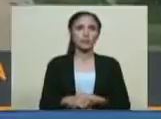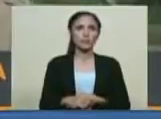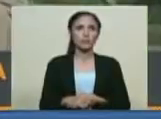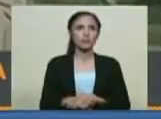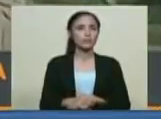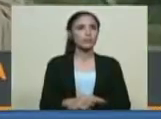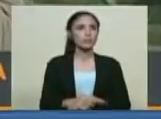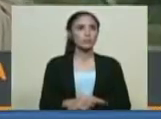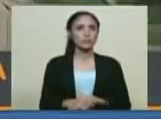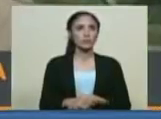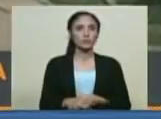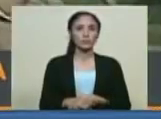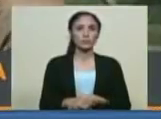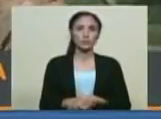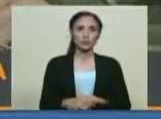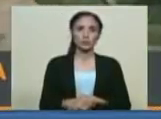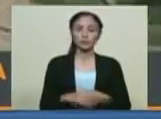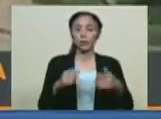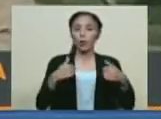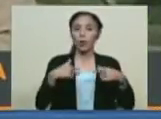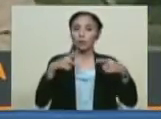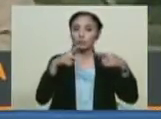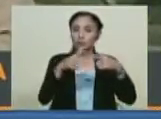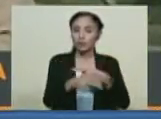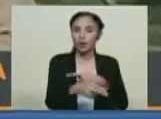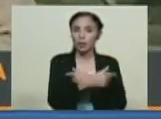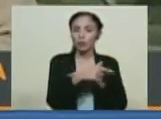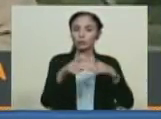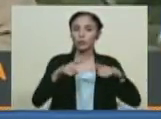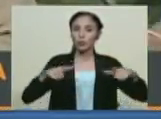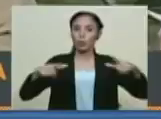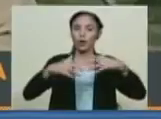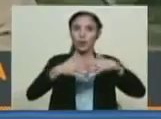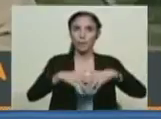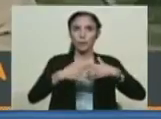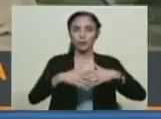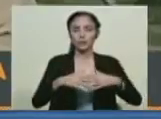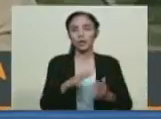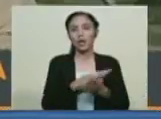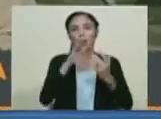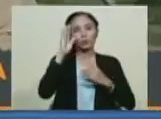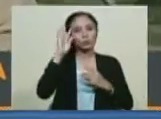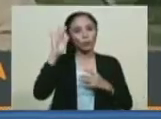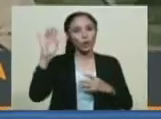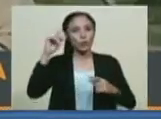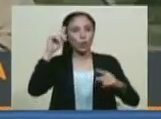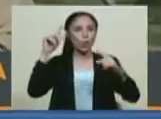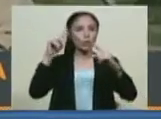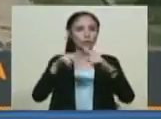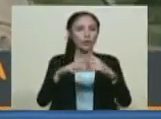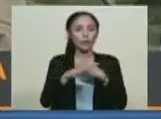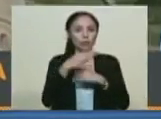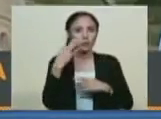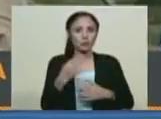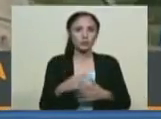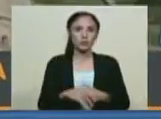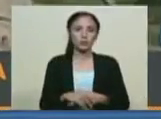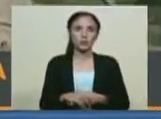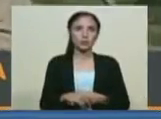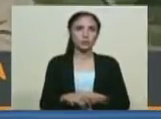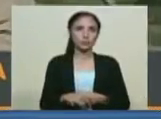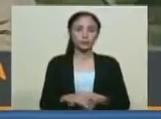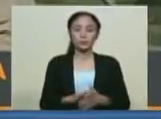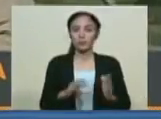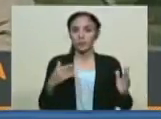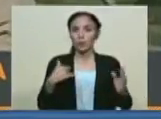Hemos venido a inaugurar esta gran planta y es un sueño hecho realidad. cuando uno